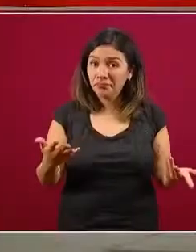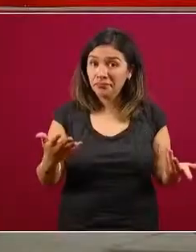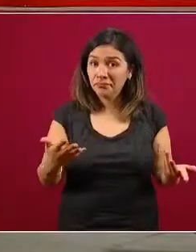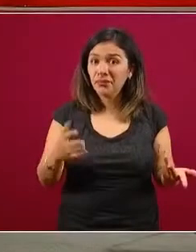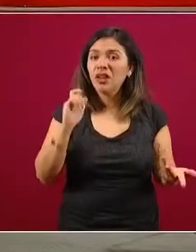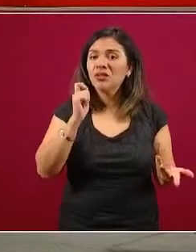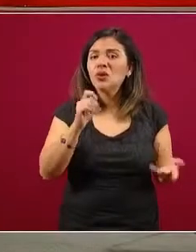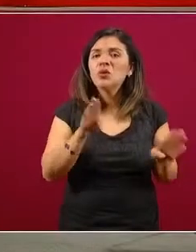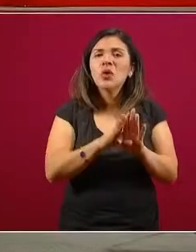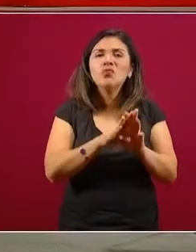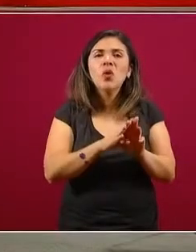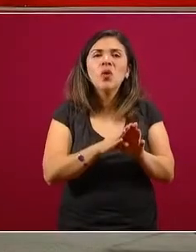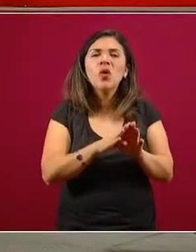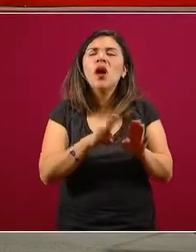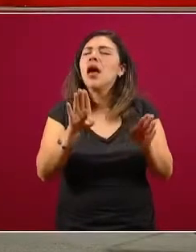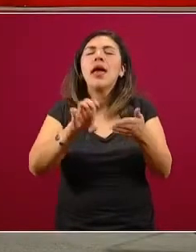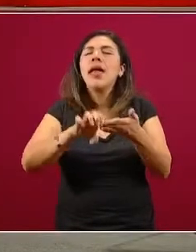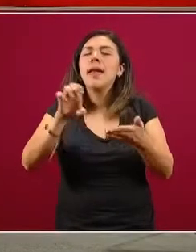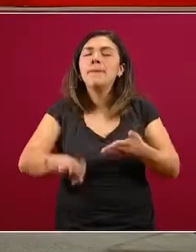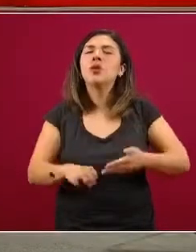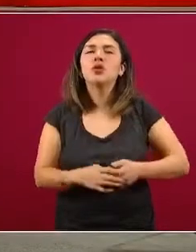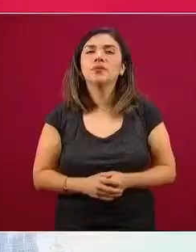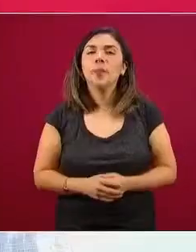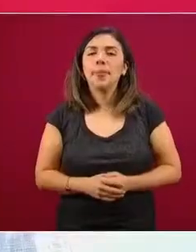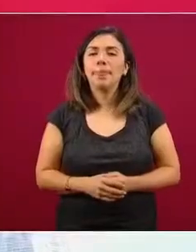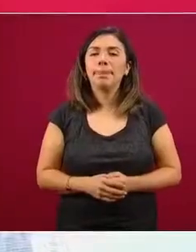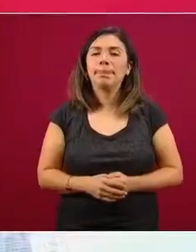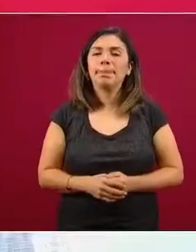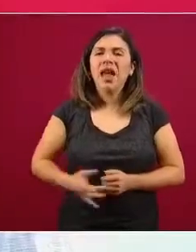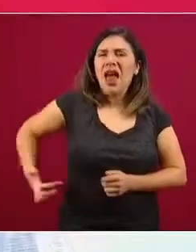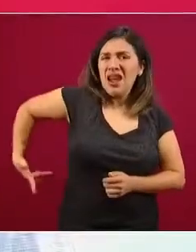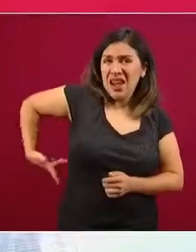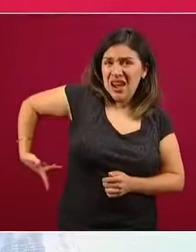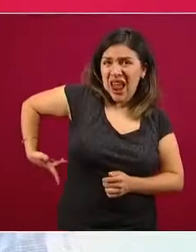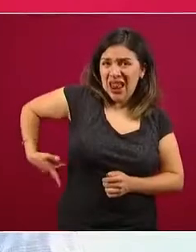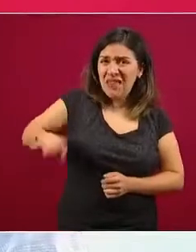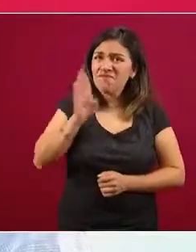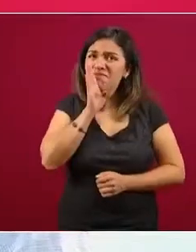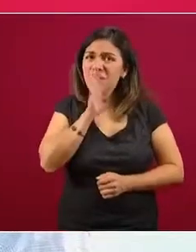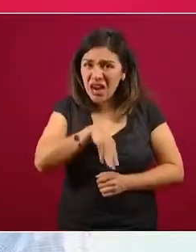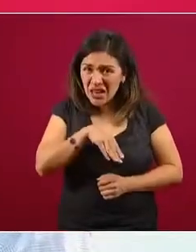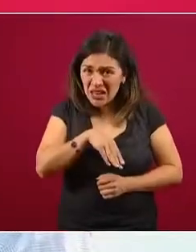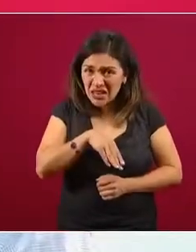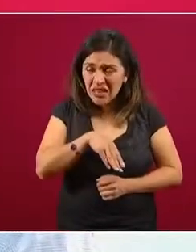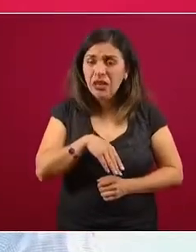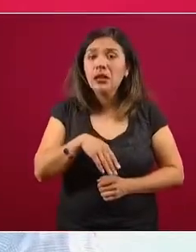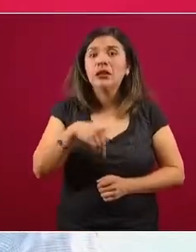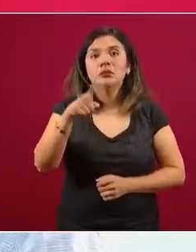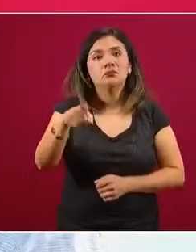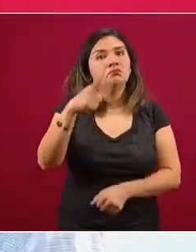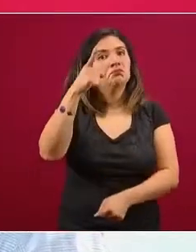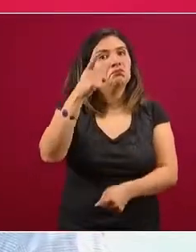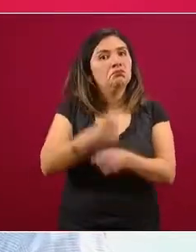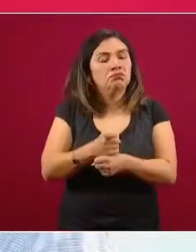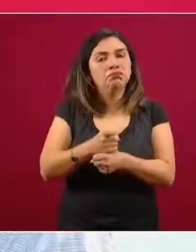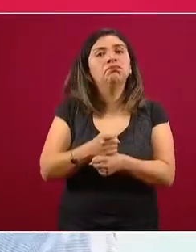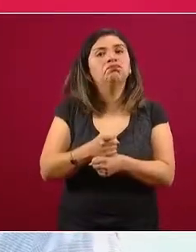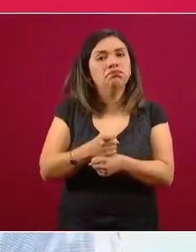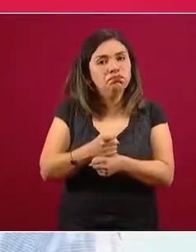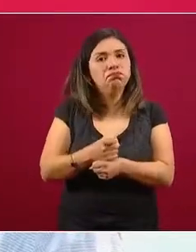sus cadenas causales. Por ejemplo, la insuficiencia renal es la primera causa